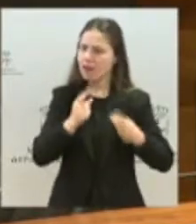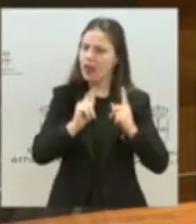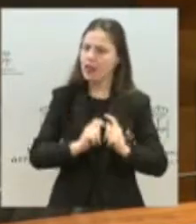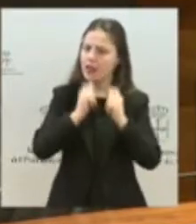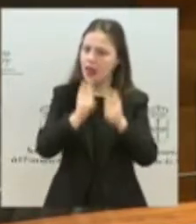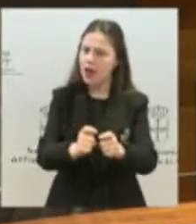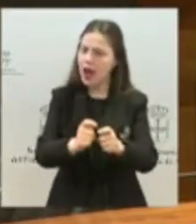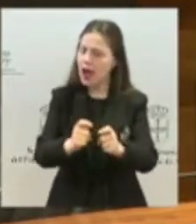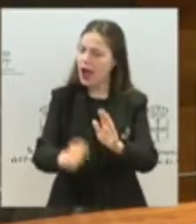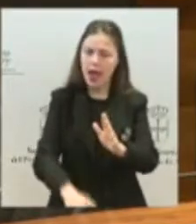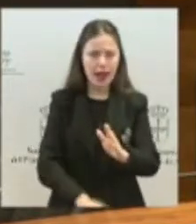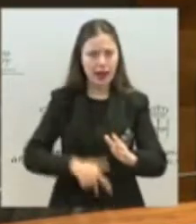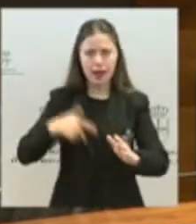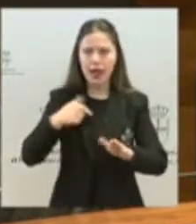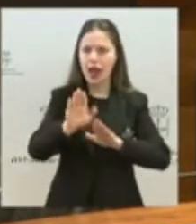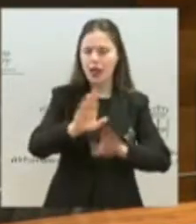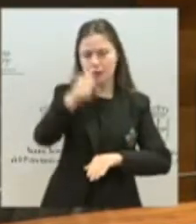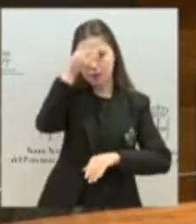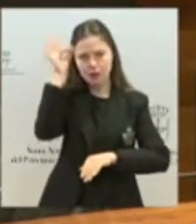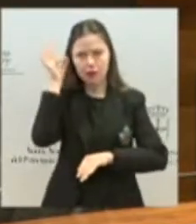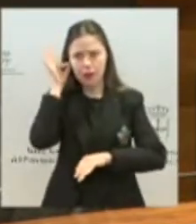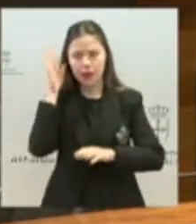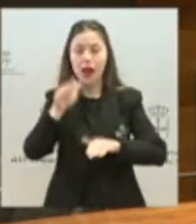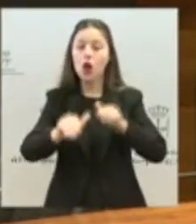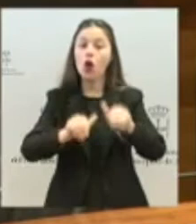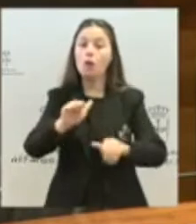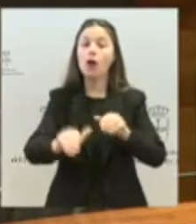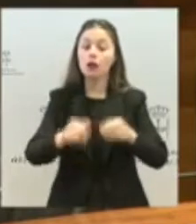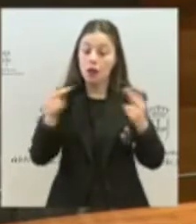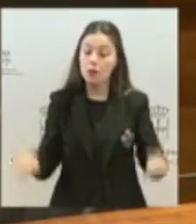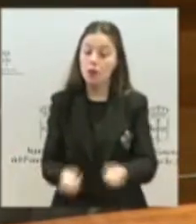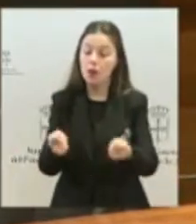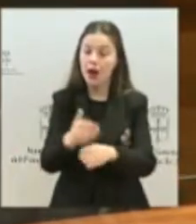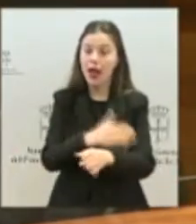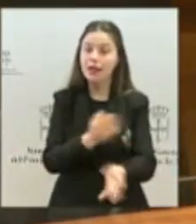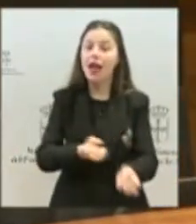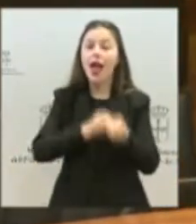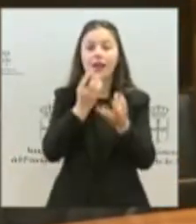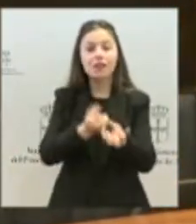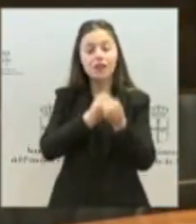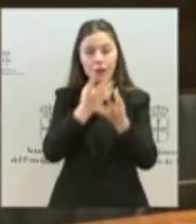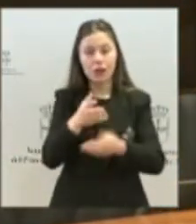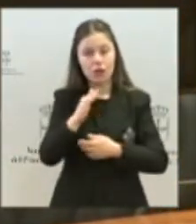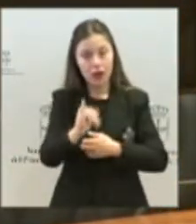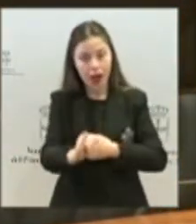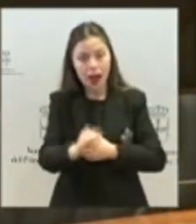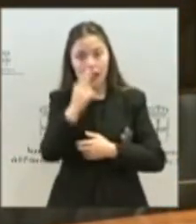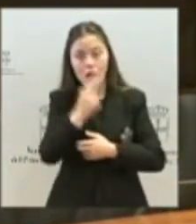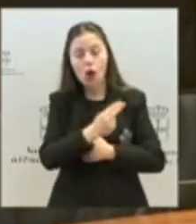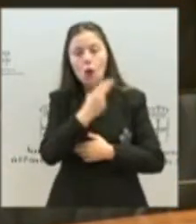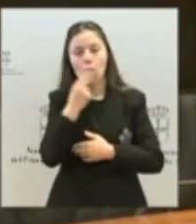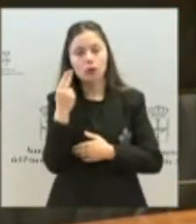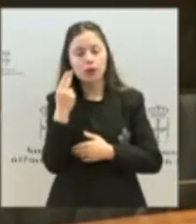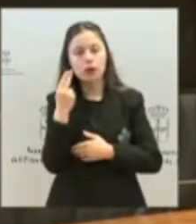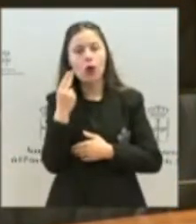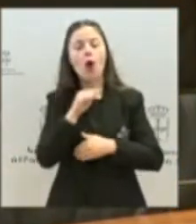antes de que esta convocatoria se publique, toda la información disponible. Ese compromiso va a cumplirse, por lo tanto, bueno, estamos